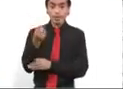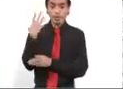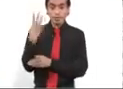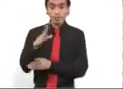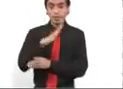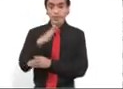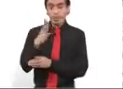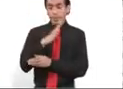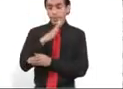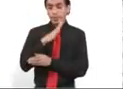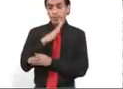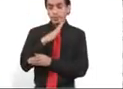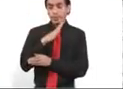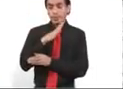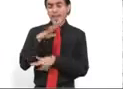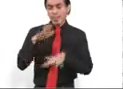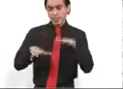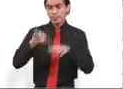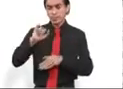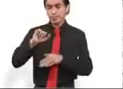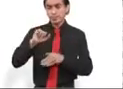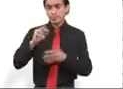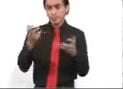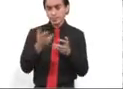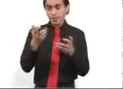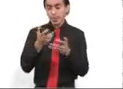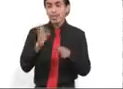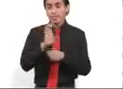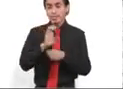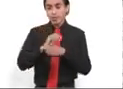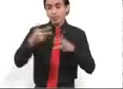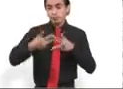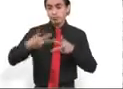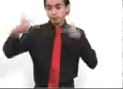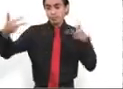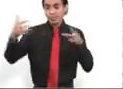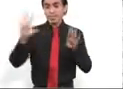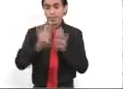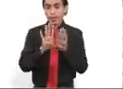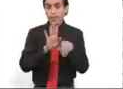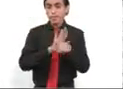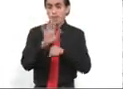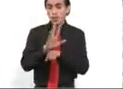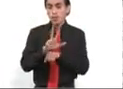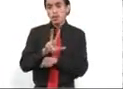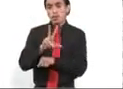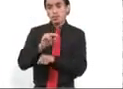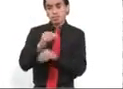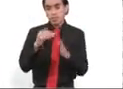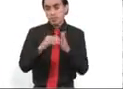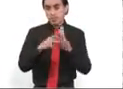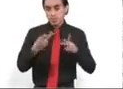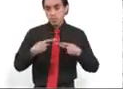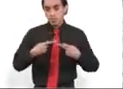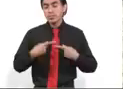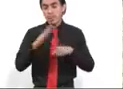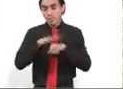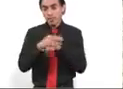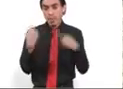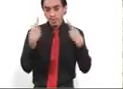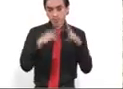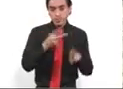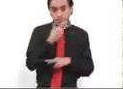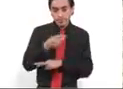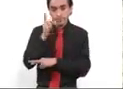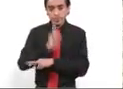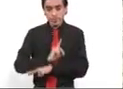veces hacen. Entonces estuvieron presentes a distancia más de 80,000 trabajadores de la educación, maestros y maestras principalmente. Entonces